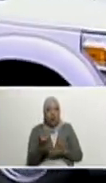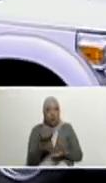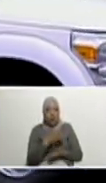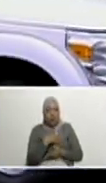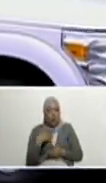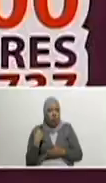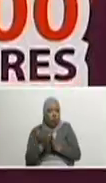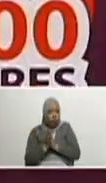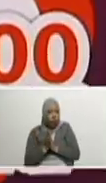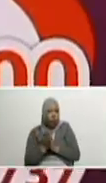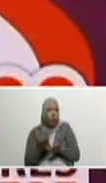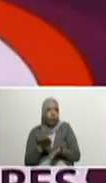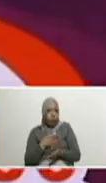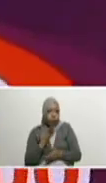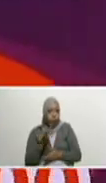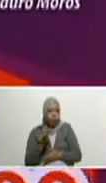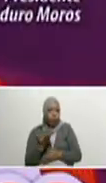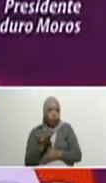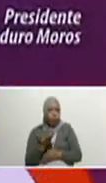¿Es posible?